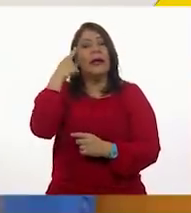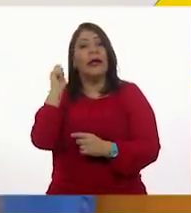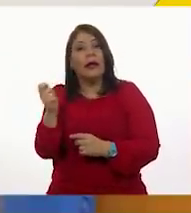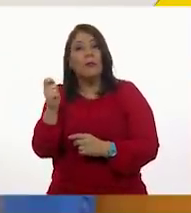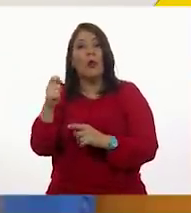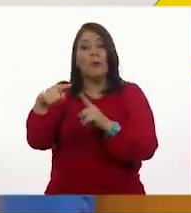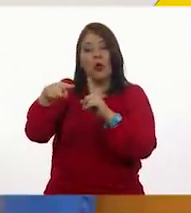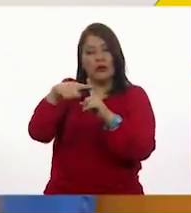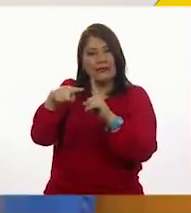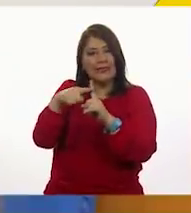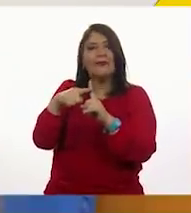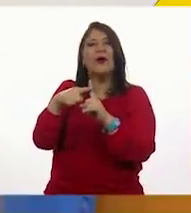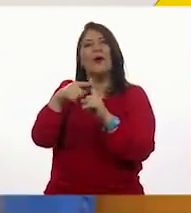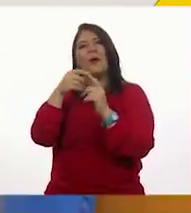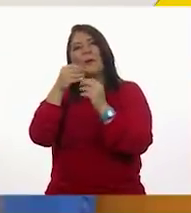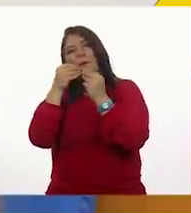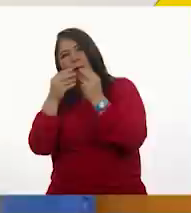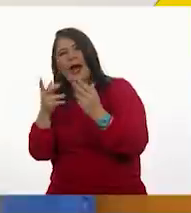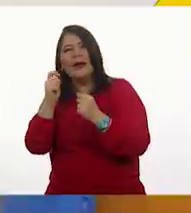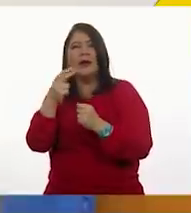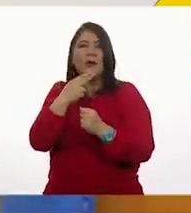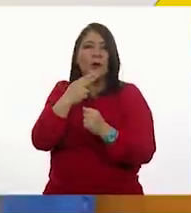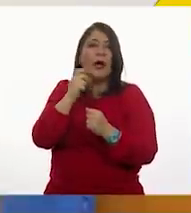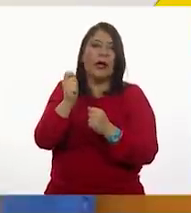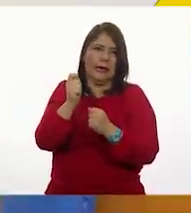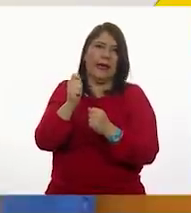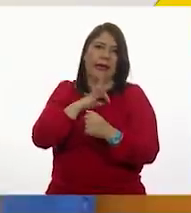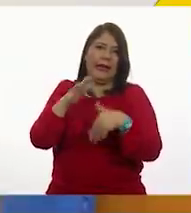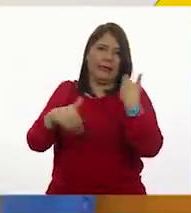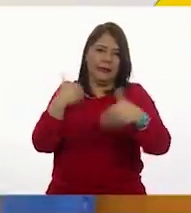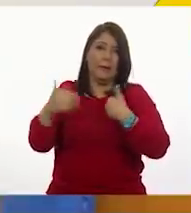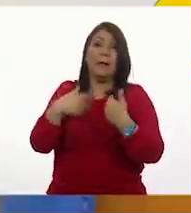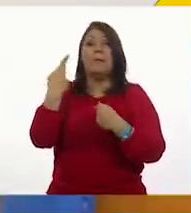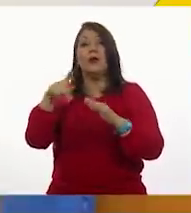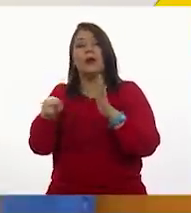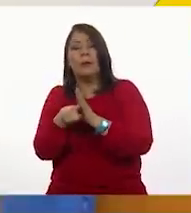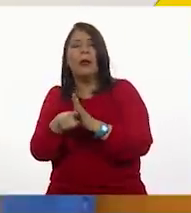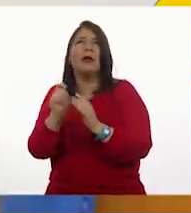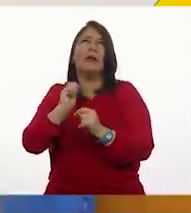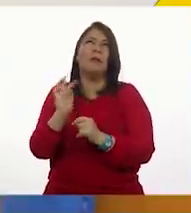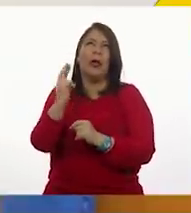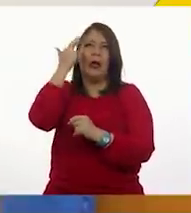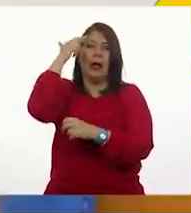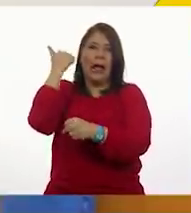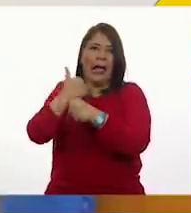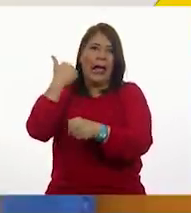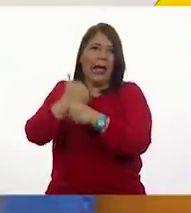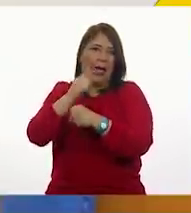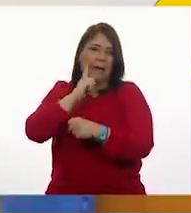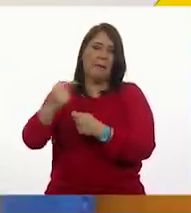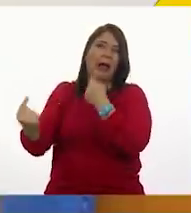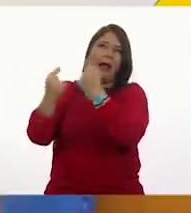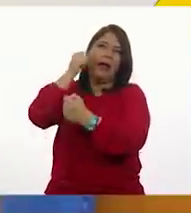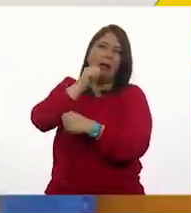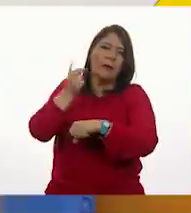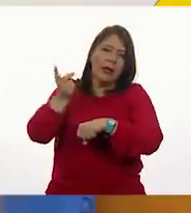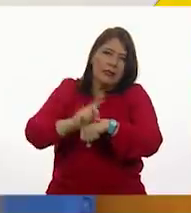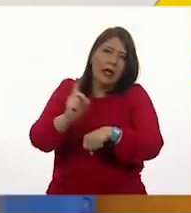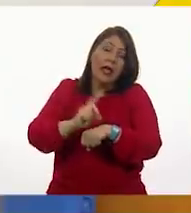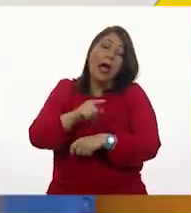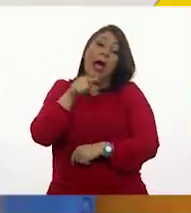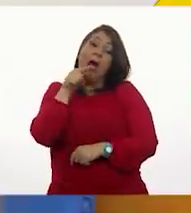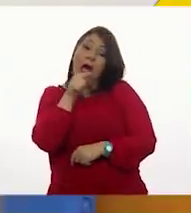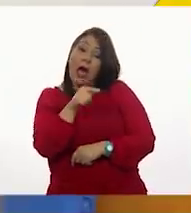pero también en lo negativo. Cuando yo era pequeño, recuerdo que mi abuelita me decía, todos los días.